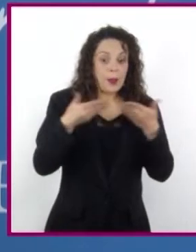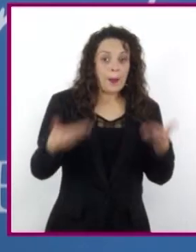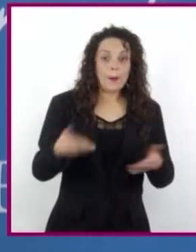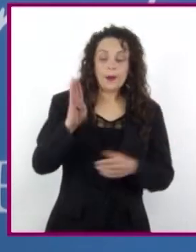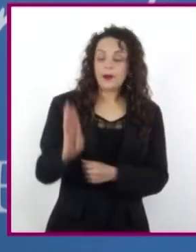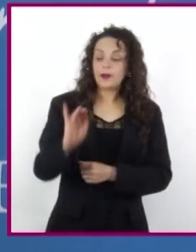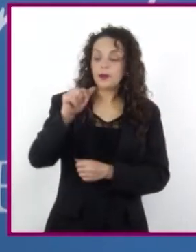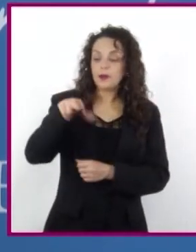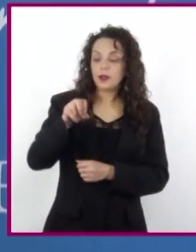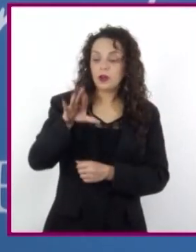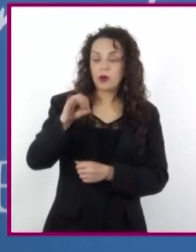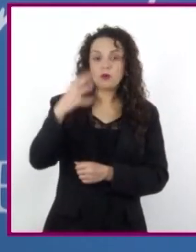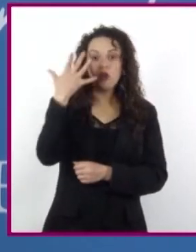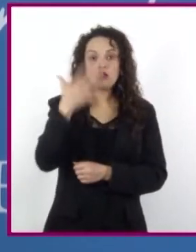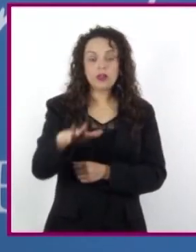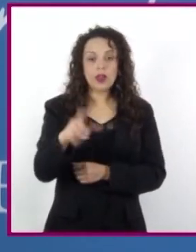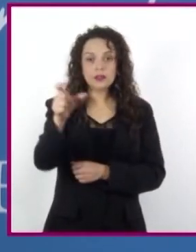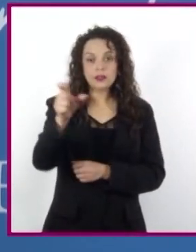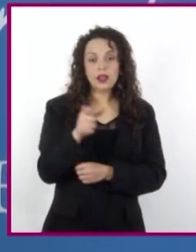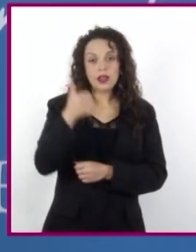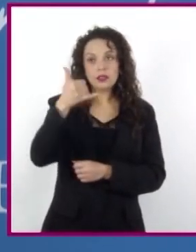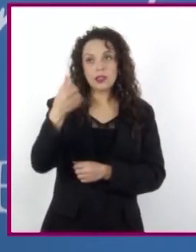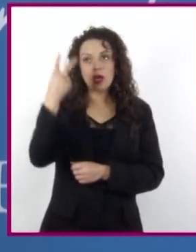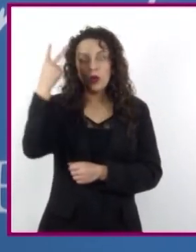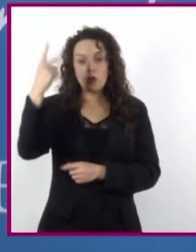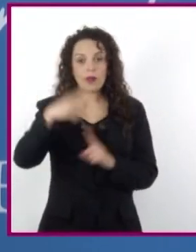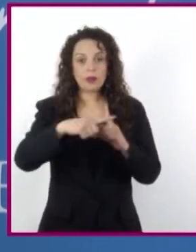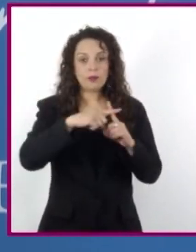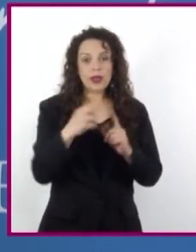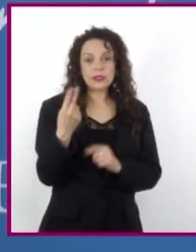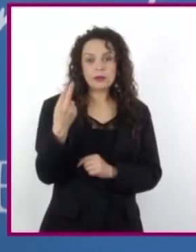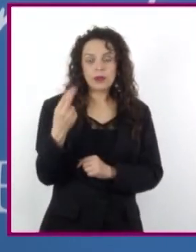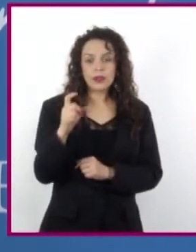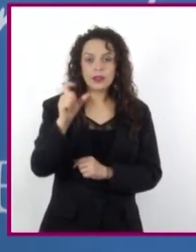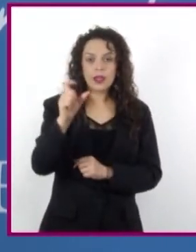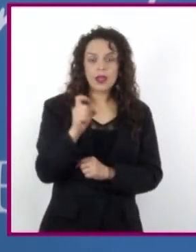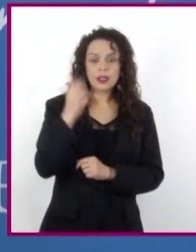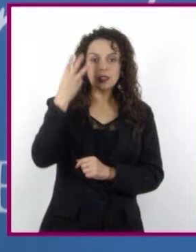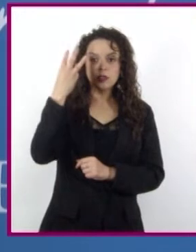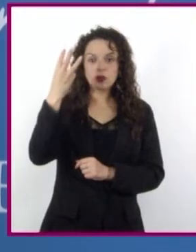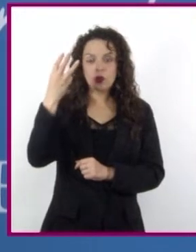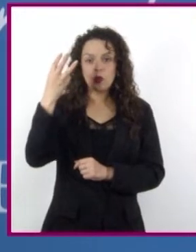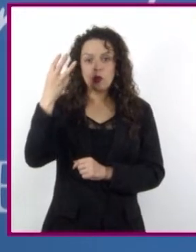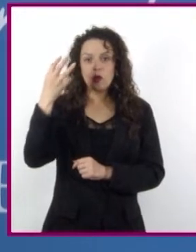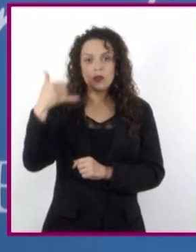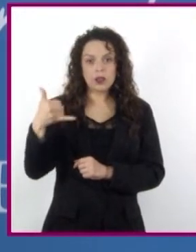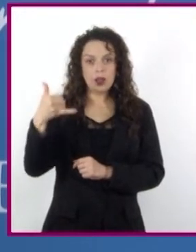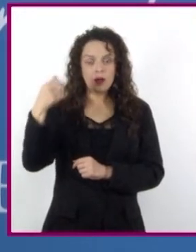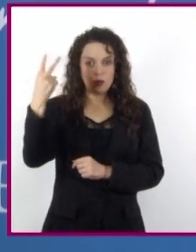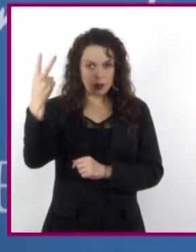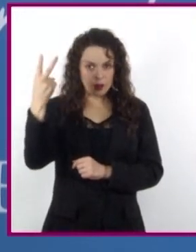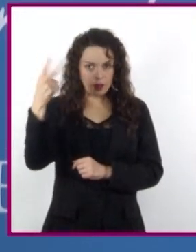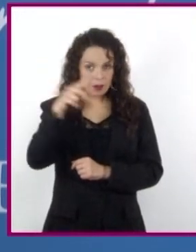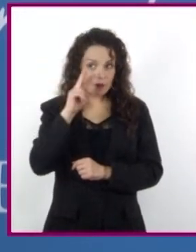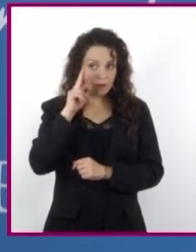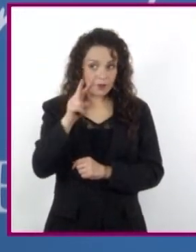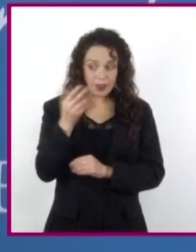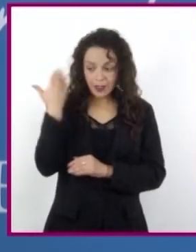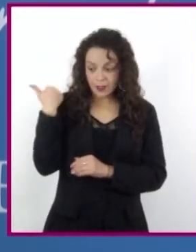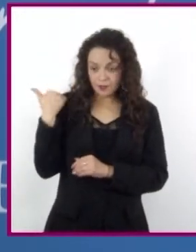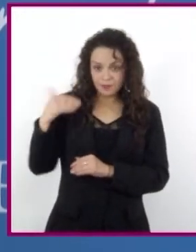binomio 10xy al cuadrado más 25x al cubo y al cuadrado que vimos al inicio.